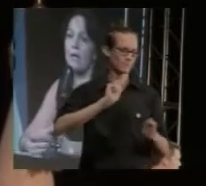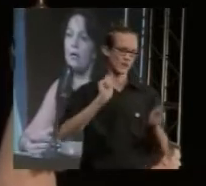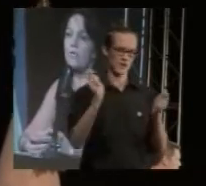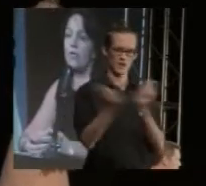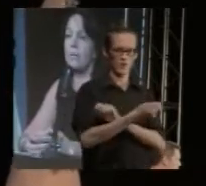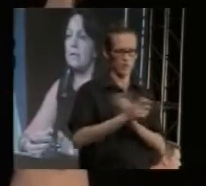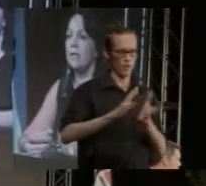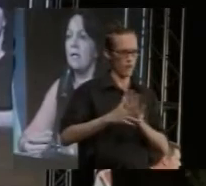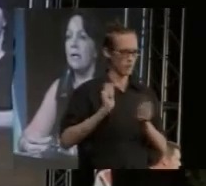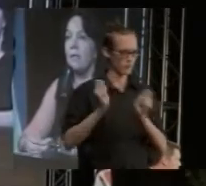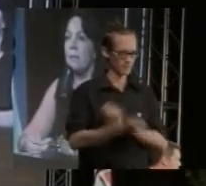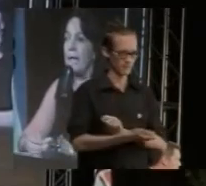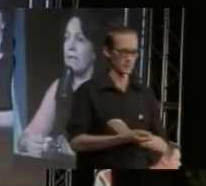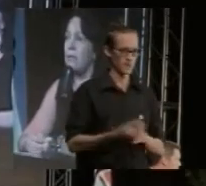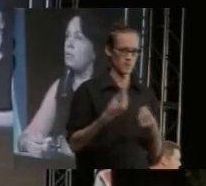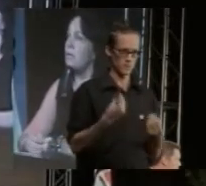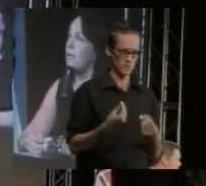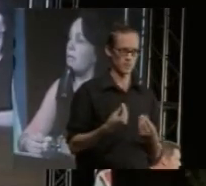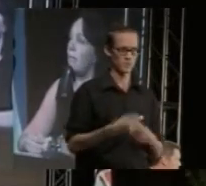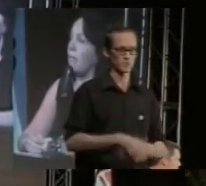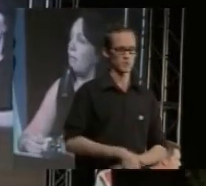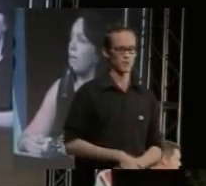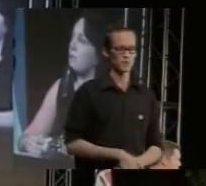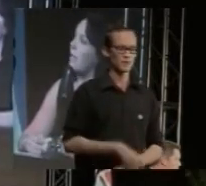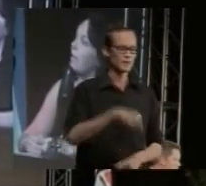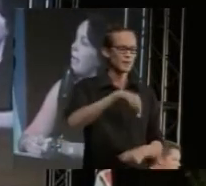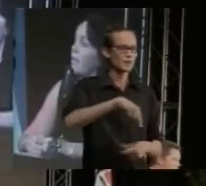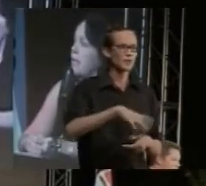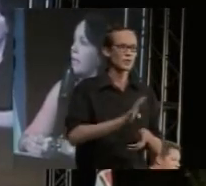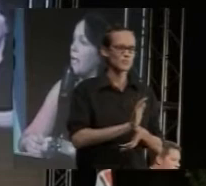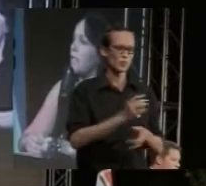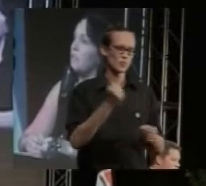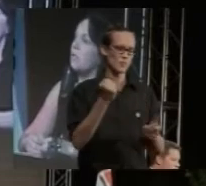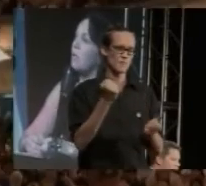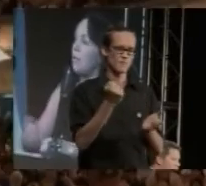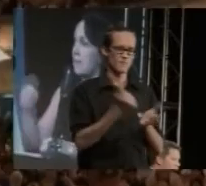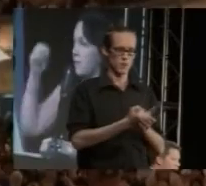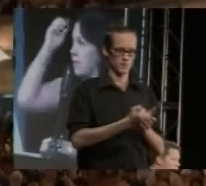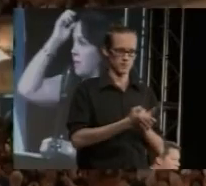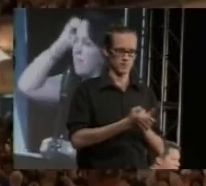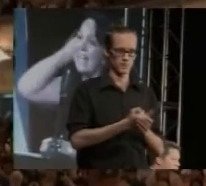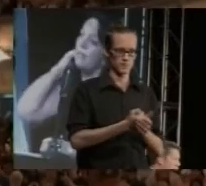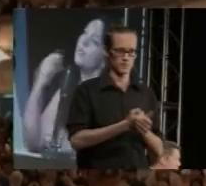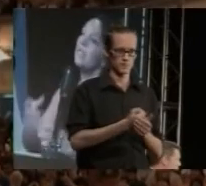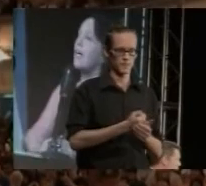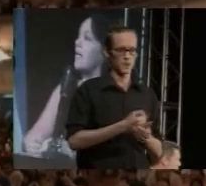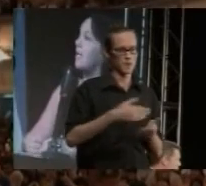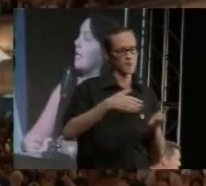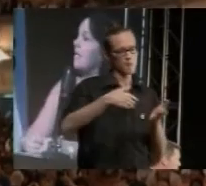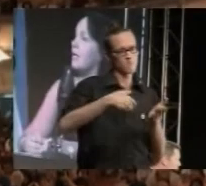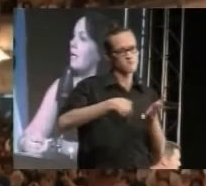cambiado la forma para que esto marque esta visión que es más